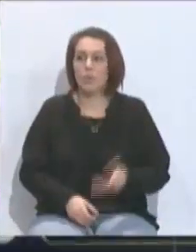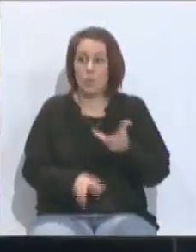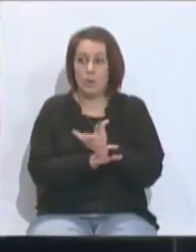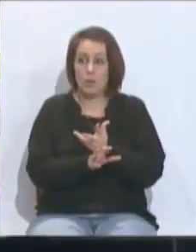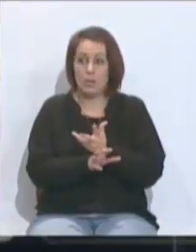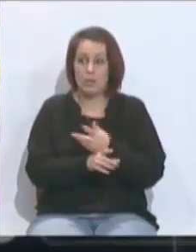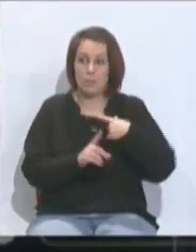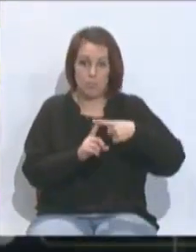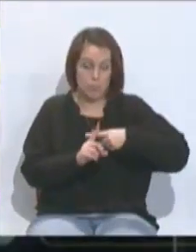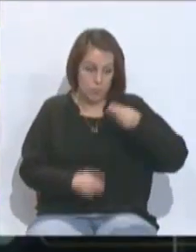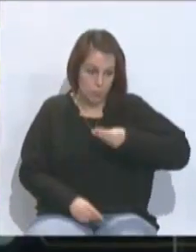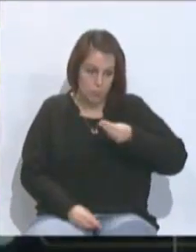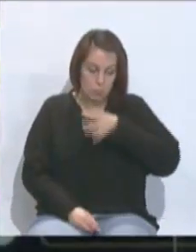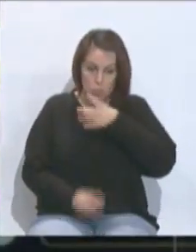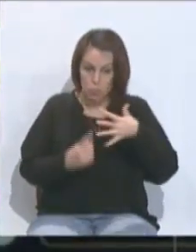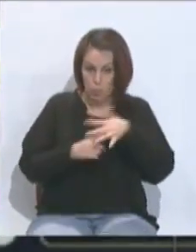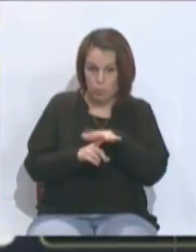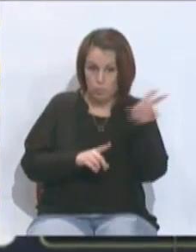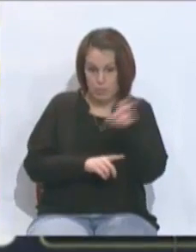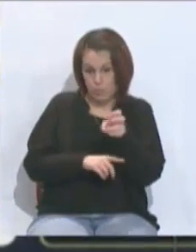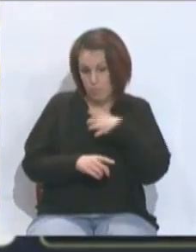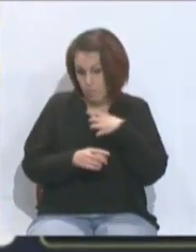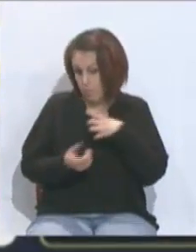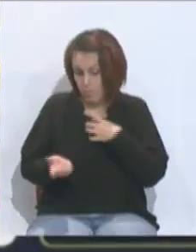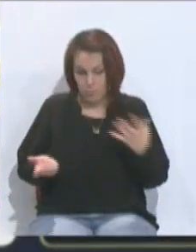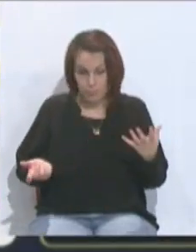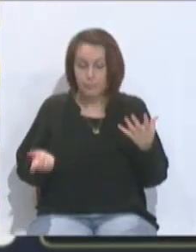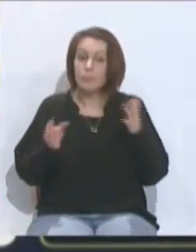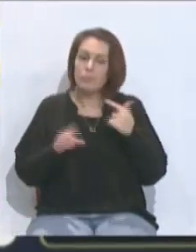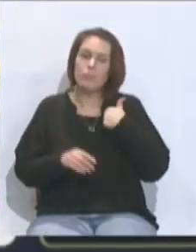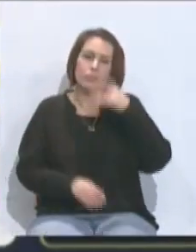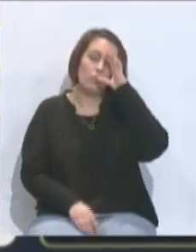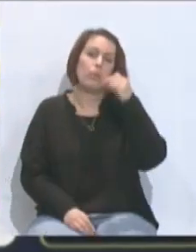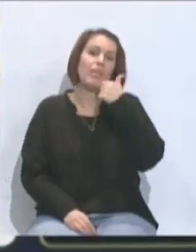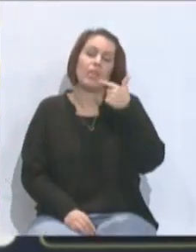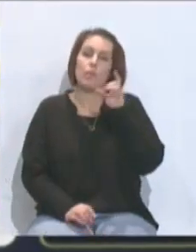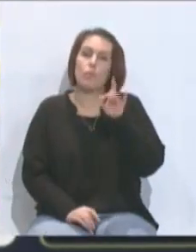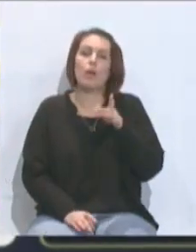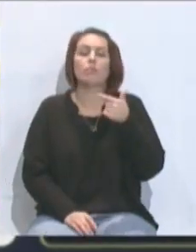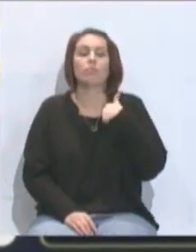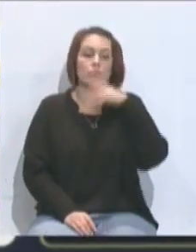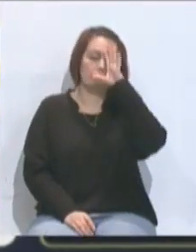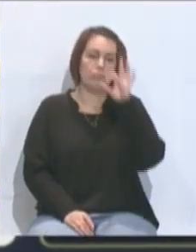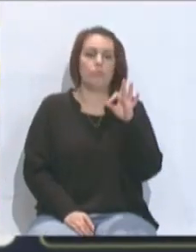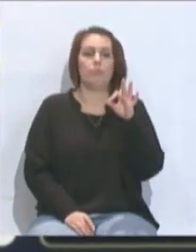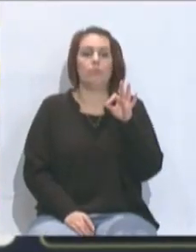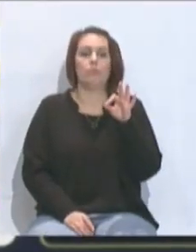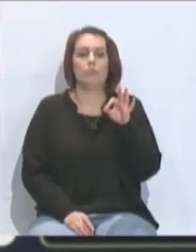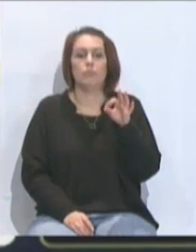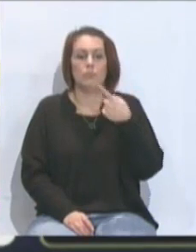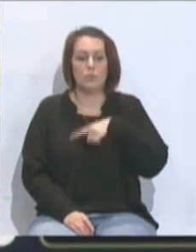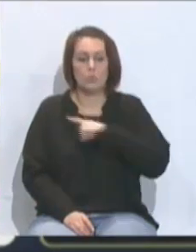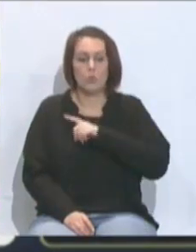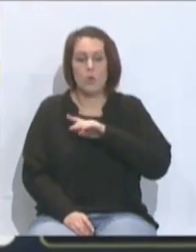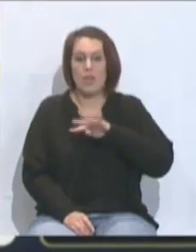de gran nivel, que por circunstancias no han podido venir, pero creo que, como tú has dicho, pues bueno, creo que hemos reforzado con